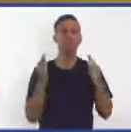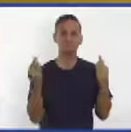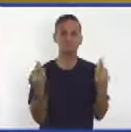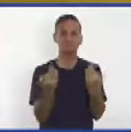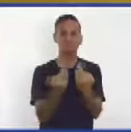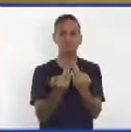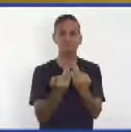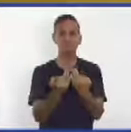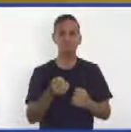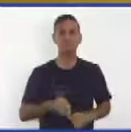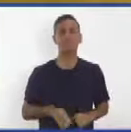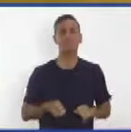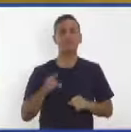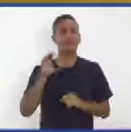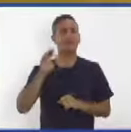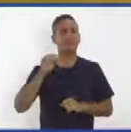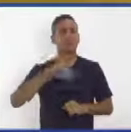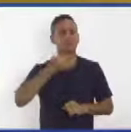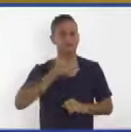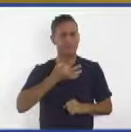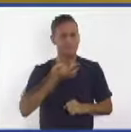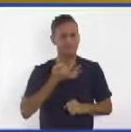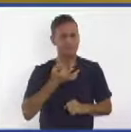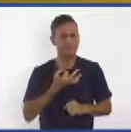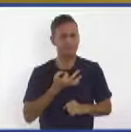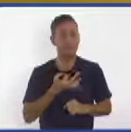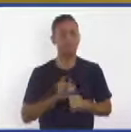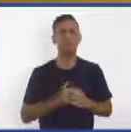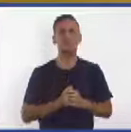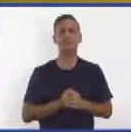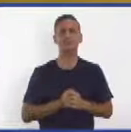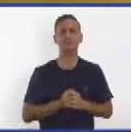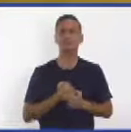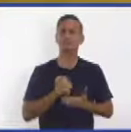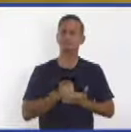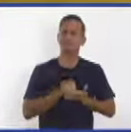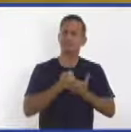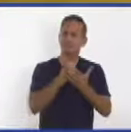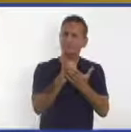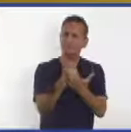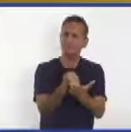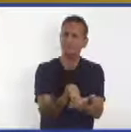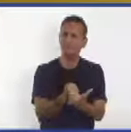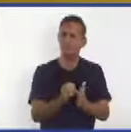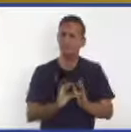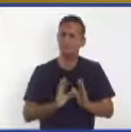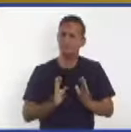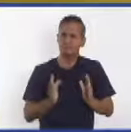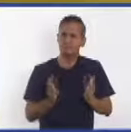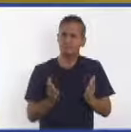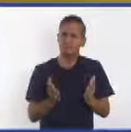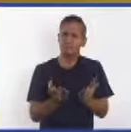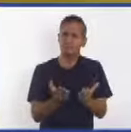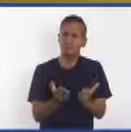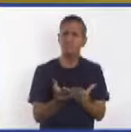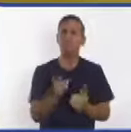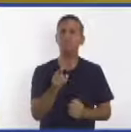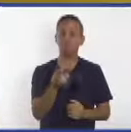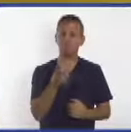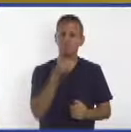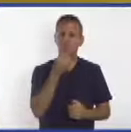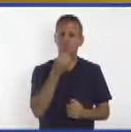a ellos también va dirigida una solicitud y es que apoyen en todo lo que esté a su alcance